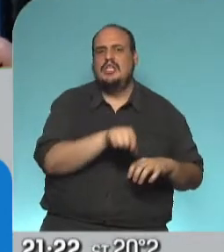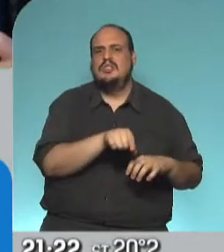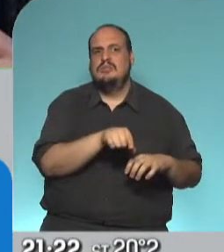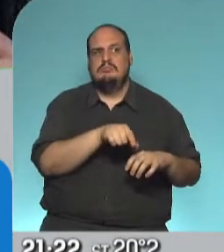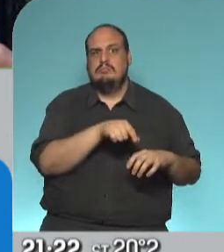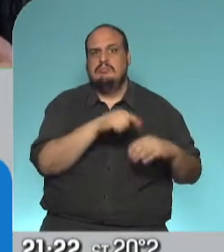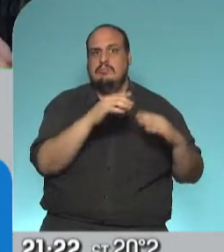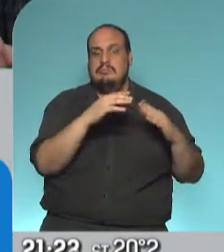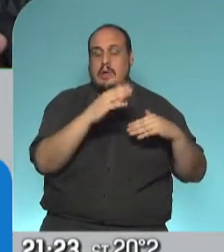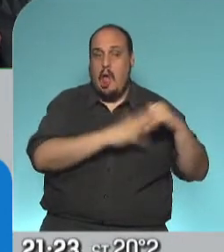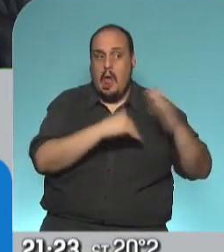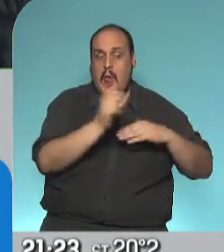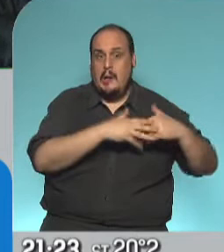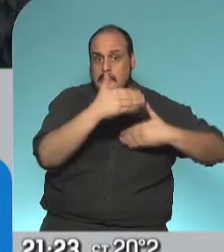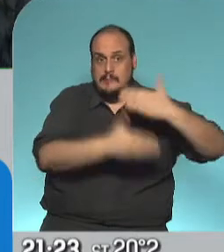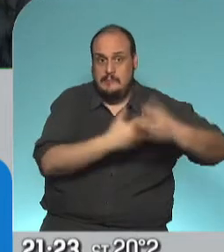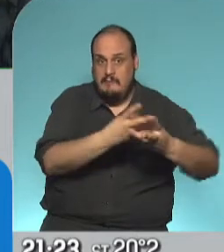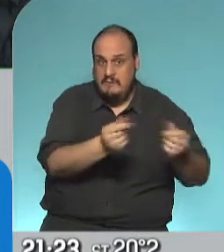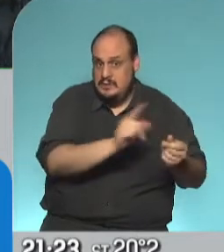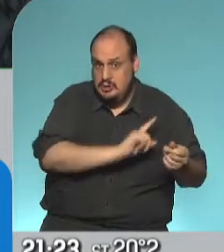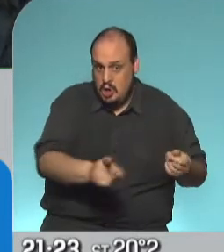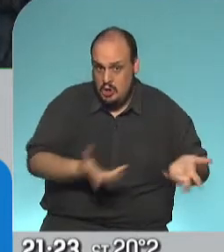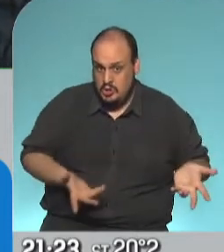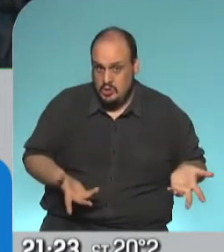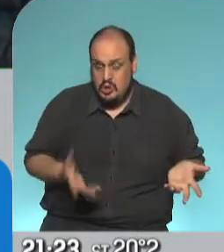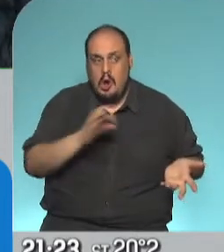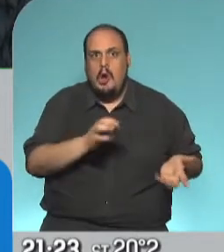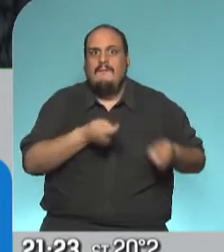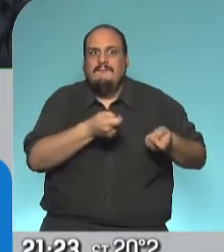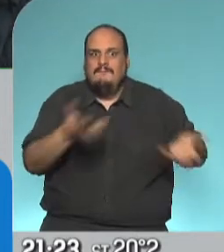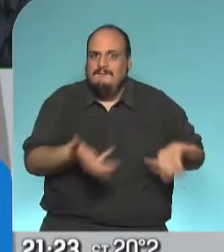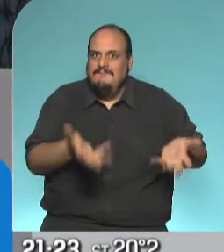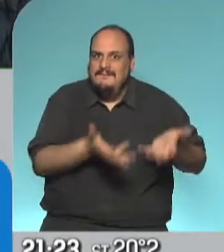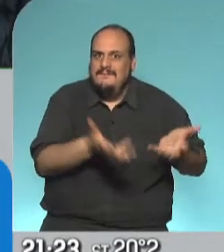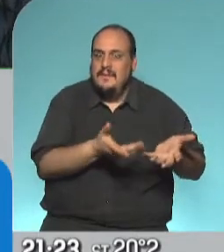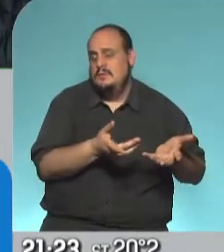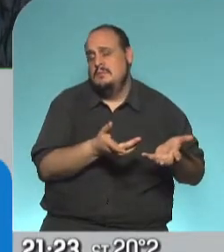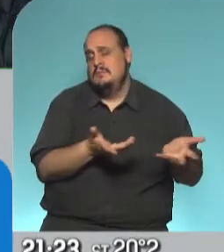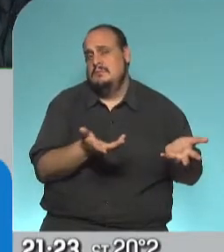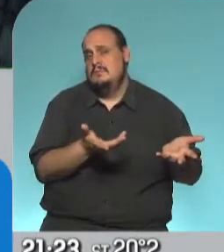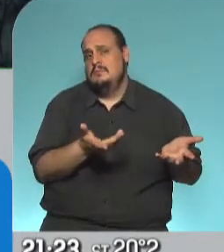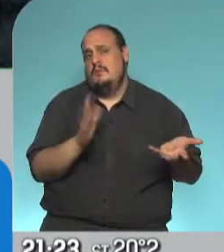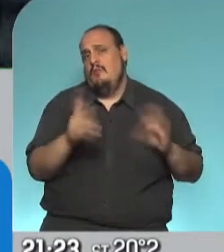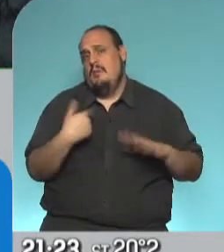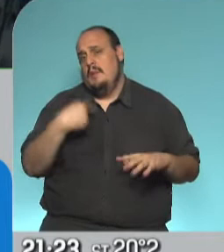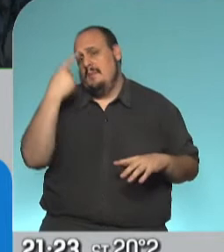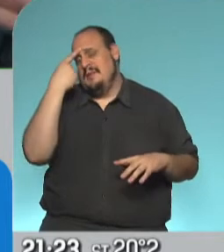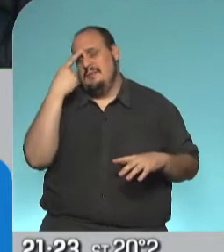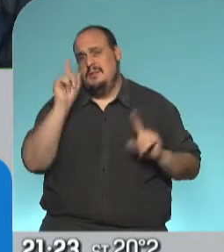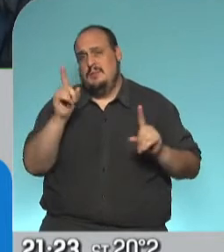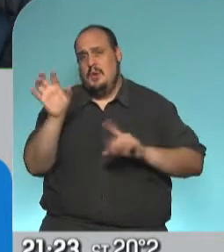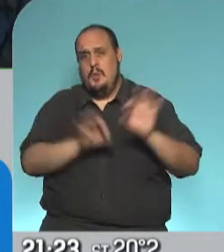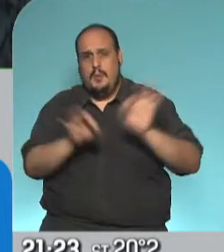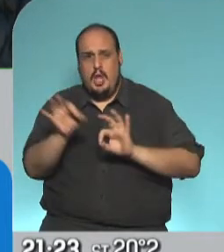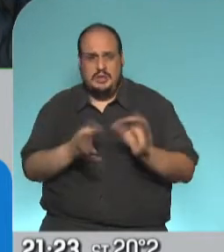llevó adelante o no impulsó primero lo que en cualquier lógica, en cualquier proyecto sería